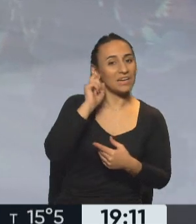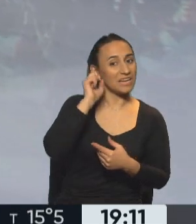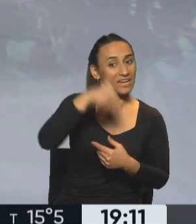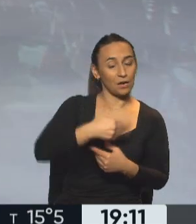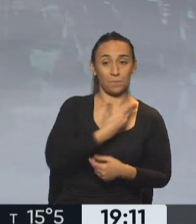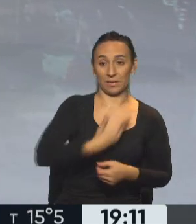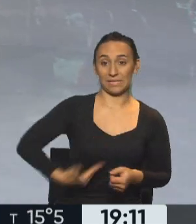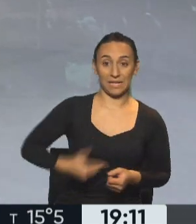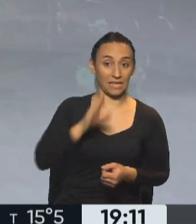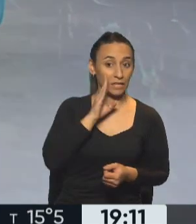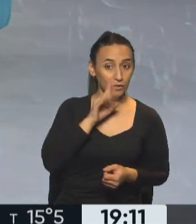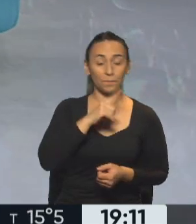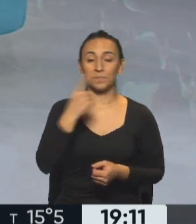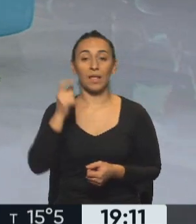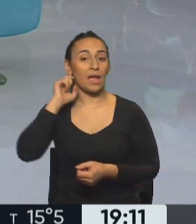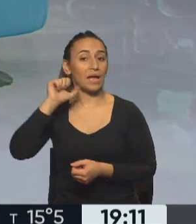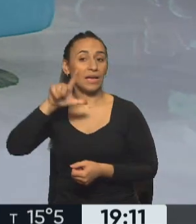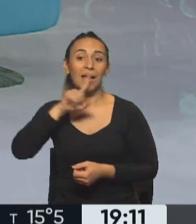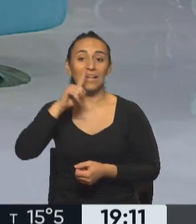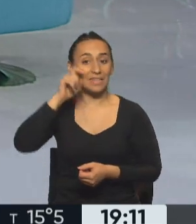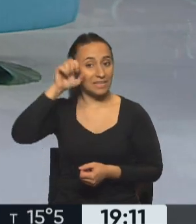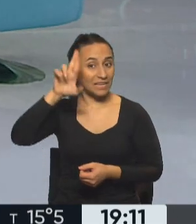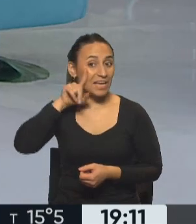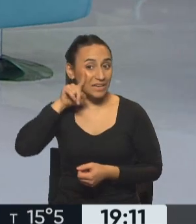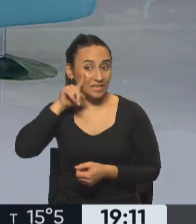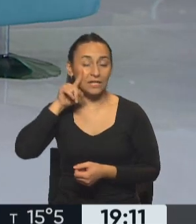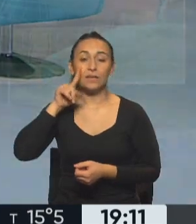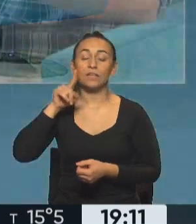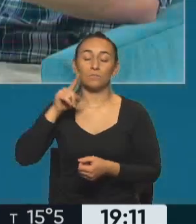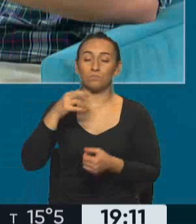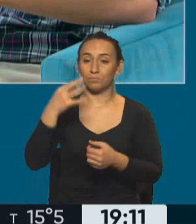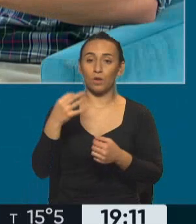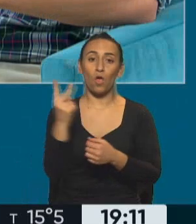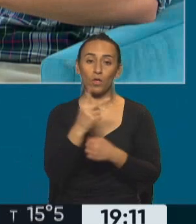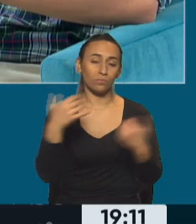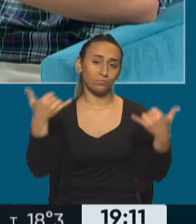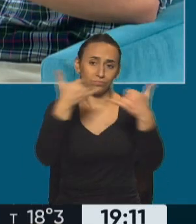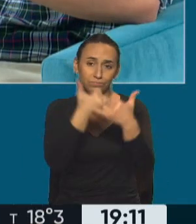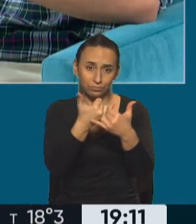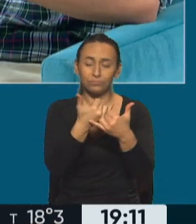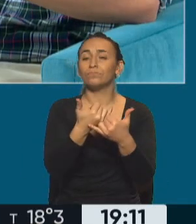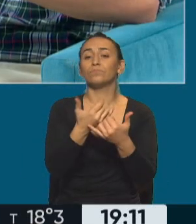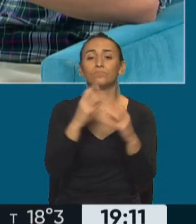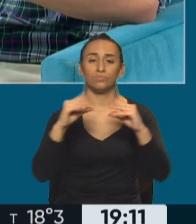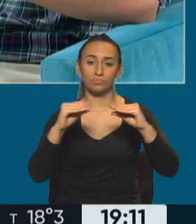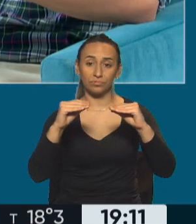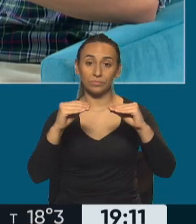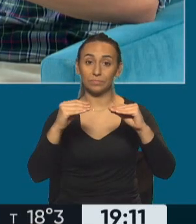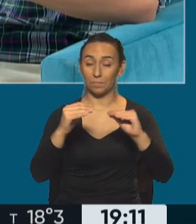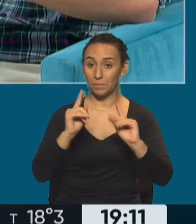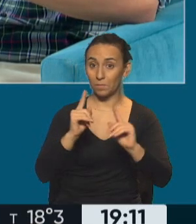Estados Unidos, Galtieri, el usurpador. Exactamente, digamos, un día antes de lo que fue el desembarco de tropas argentinas en Malvinas. Si quieren venir, que